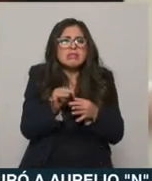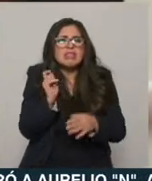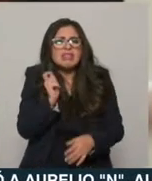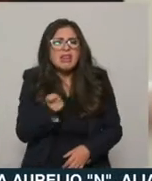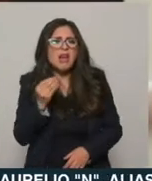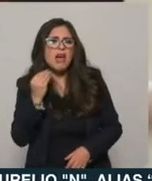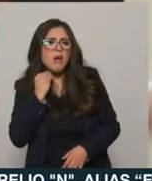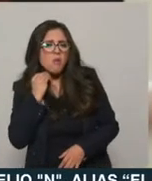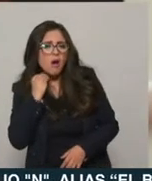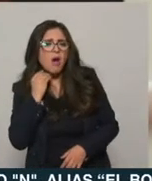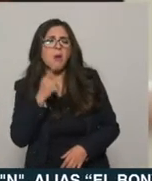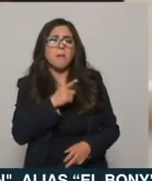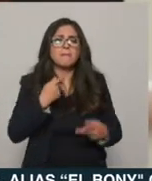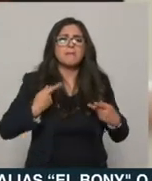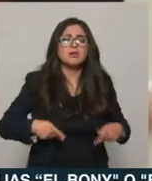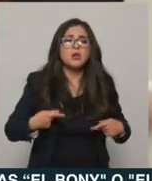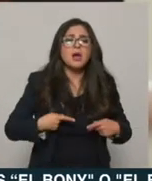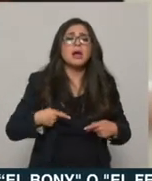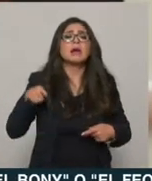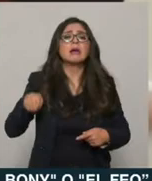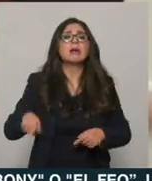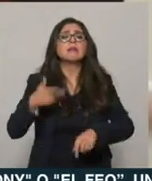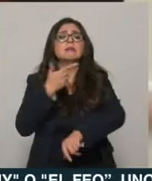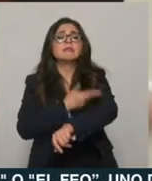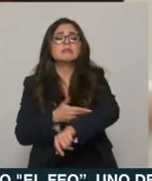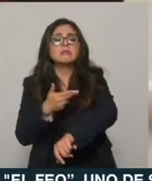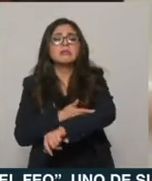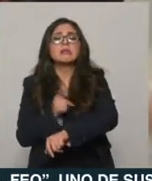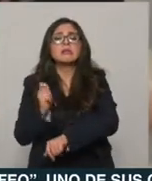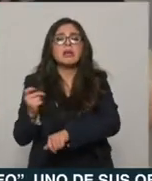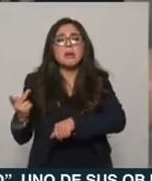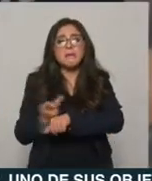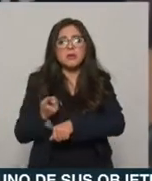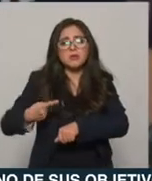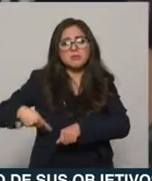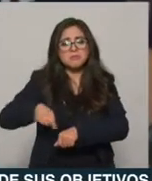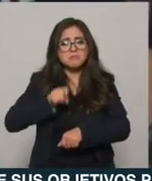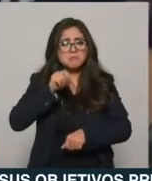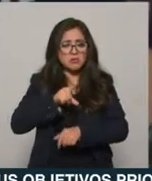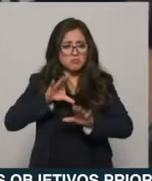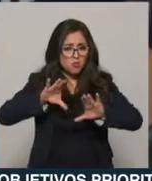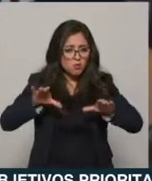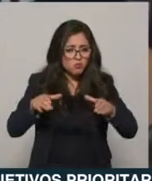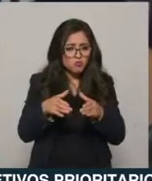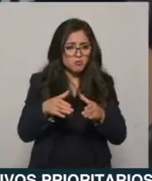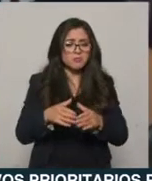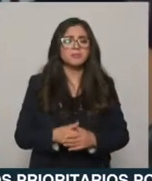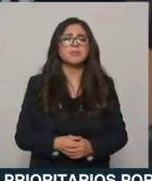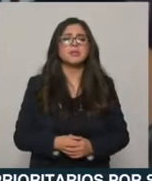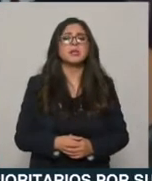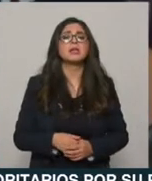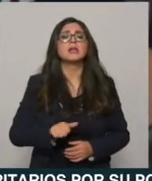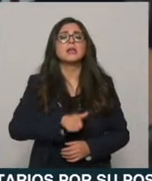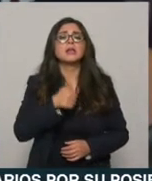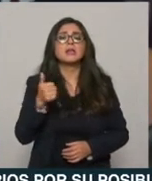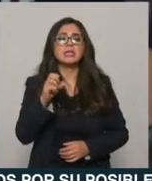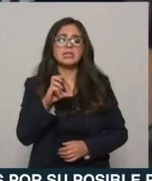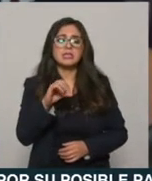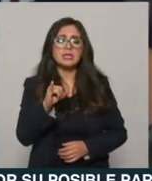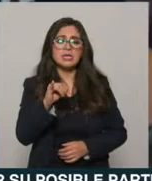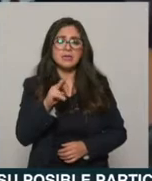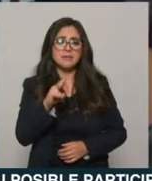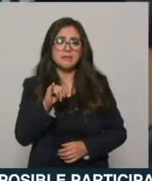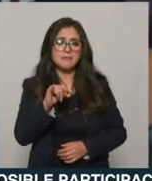las personas, y él ya resuelve conforme lo vivido directamente en las audiencias. En materia civil, mercantil, familiar, si hay